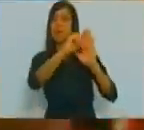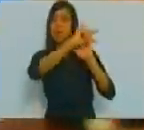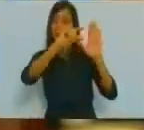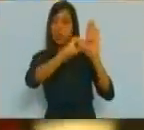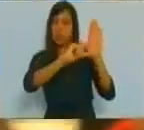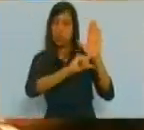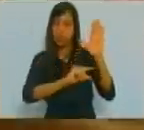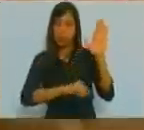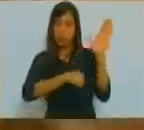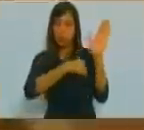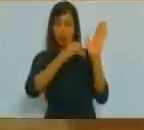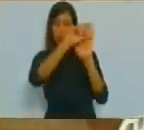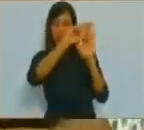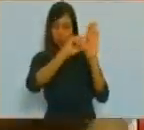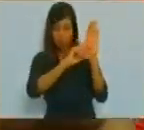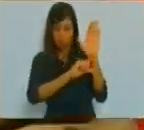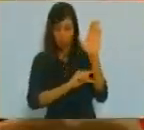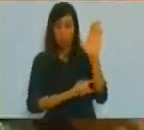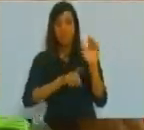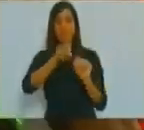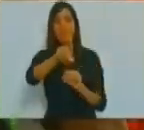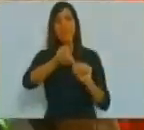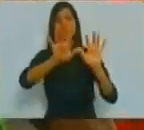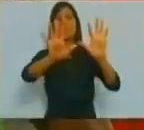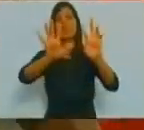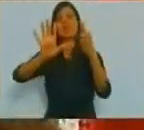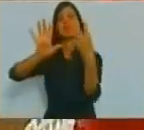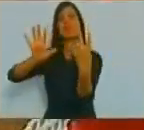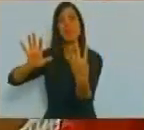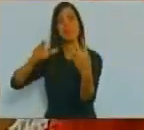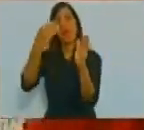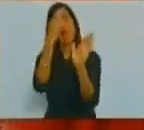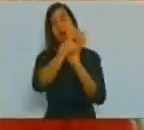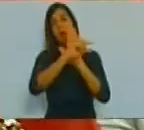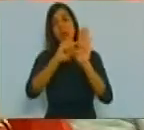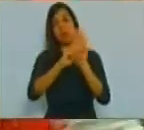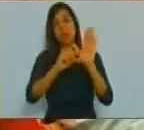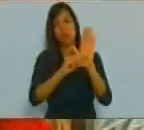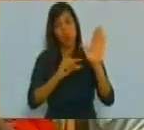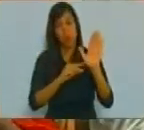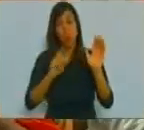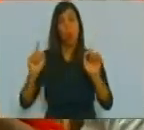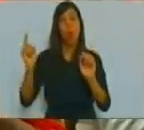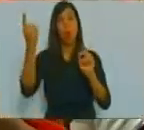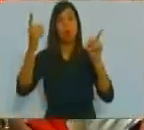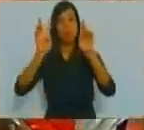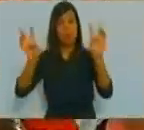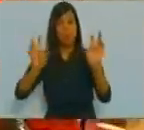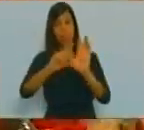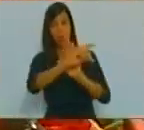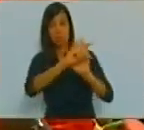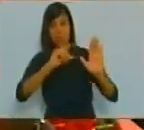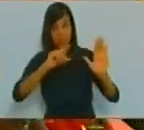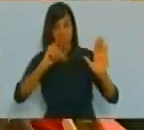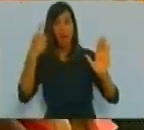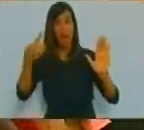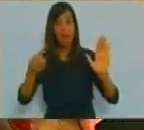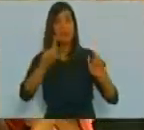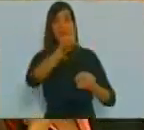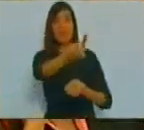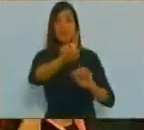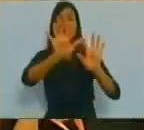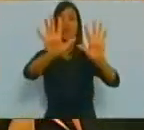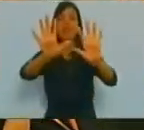artículos un título y el capítulo 117 artículos dedicados